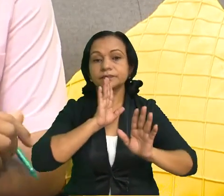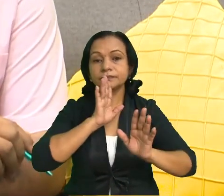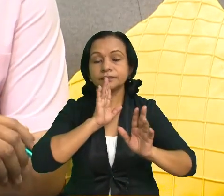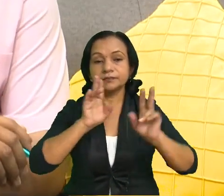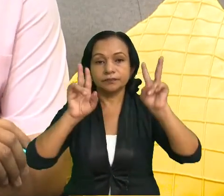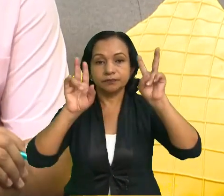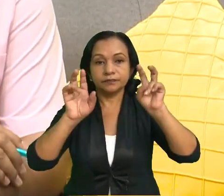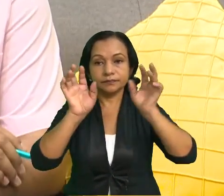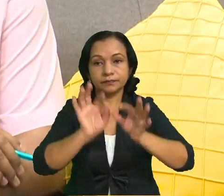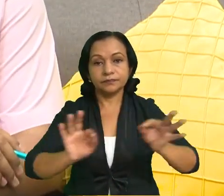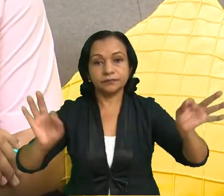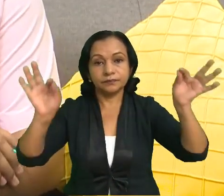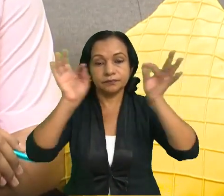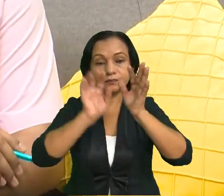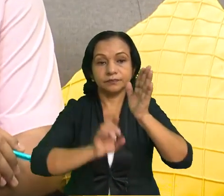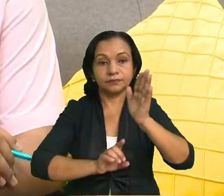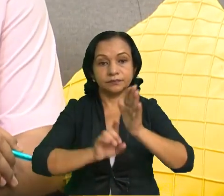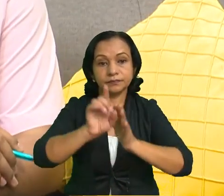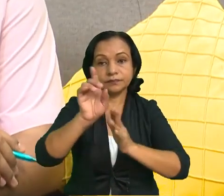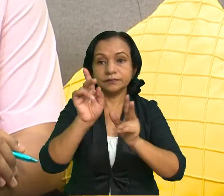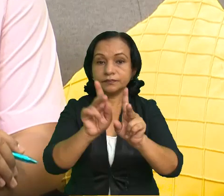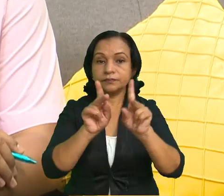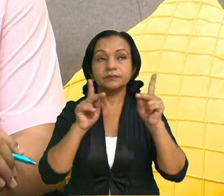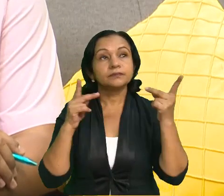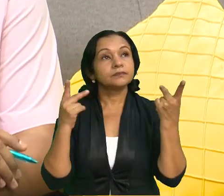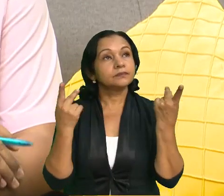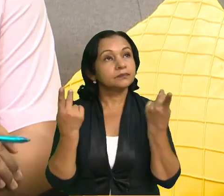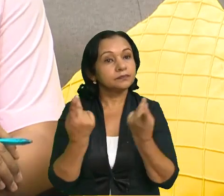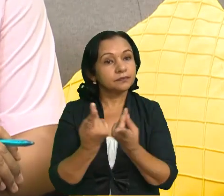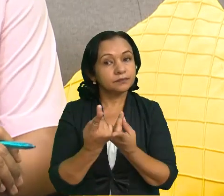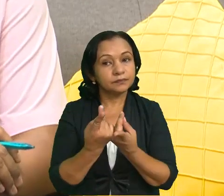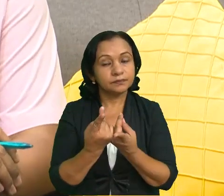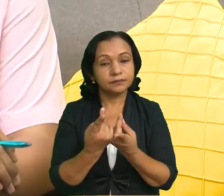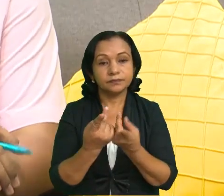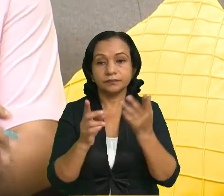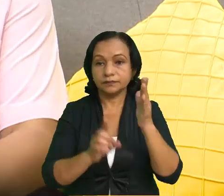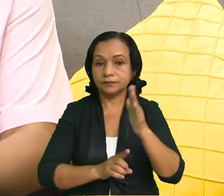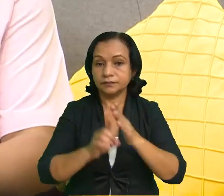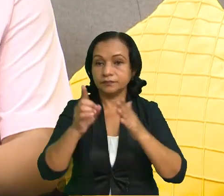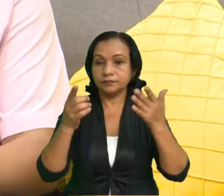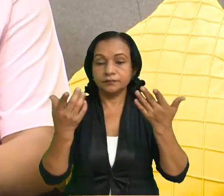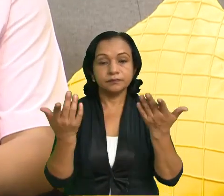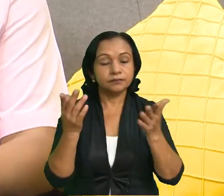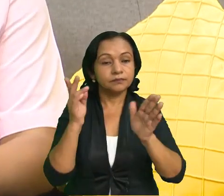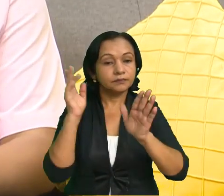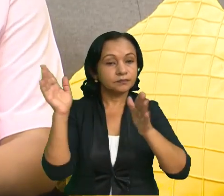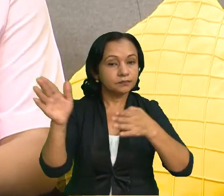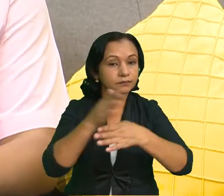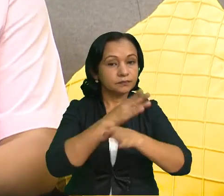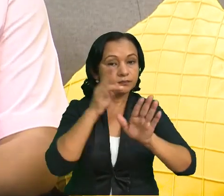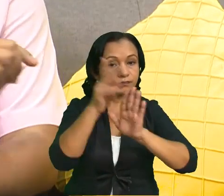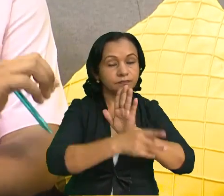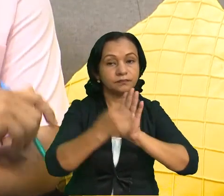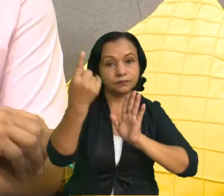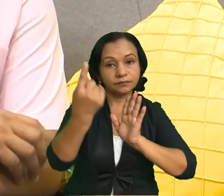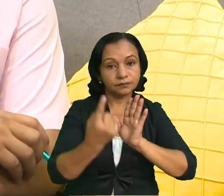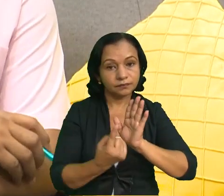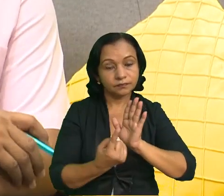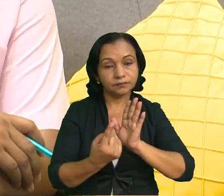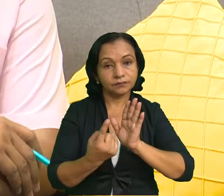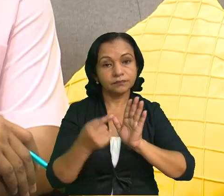importante para el desarrollo de nuestro pueblo para el desarrollo de cualquier nación a nivel global pues se encuentra con nosotros